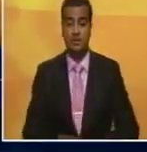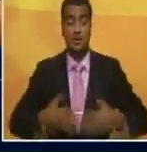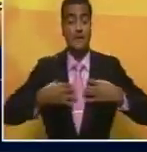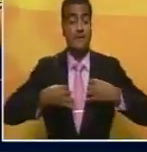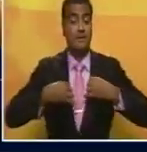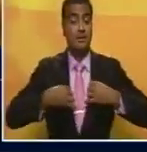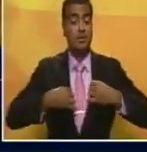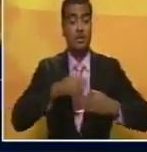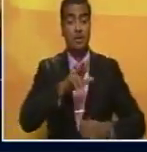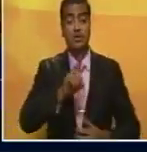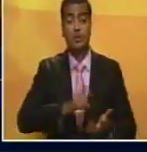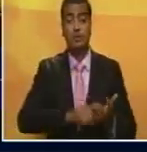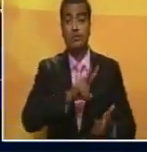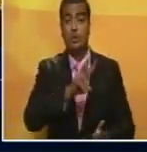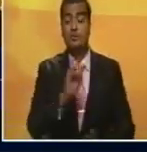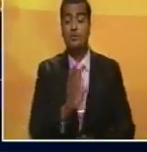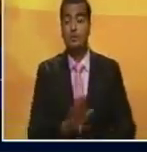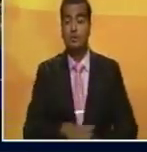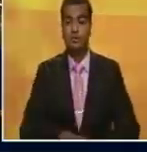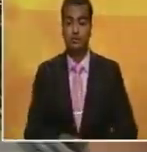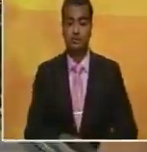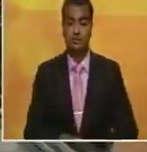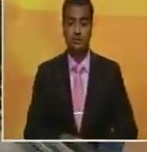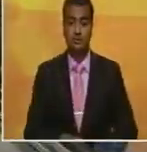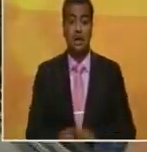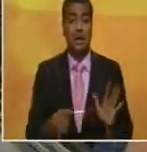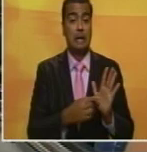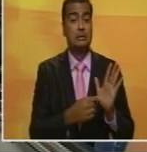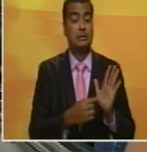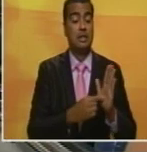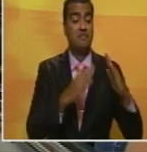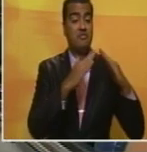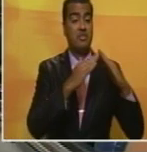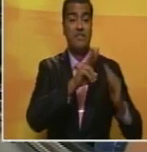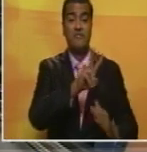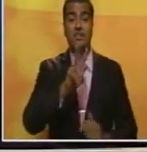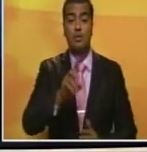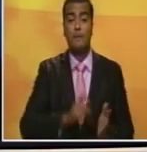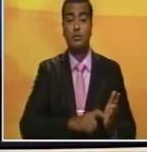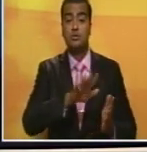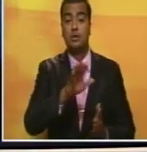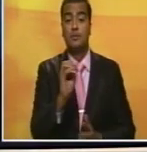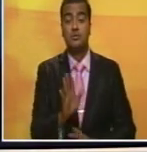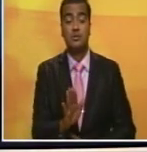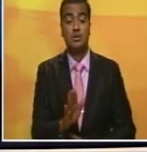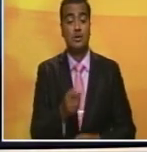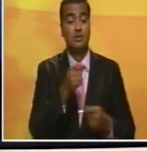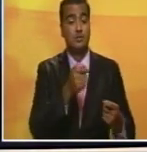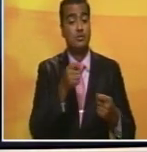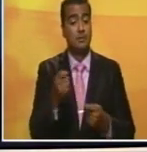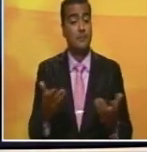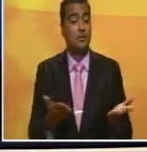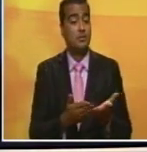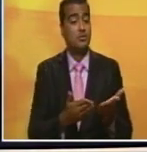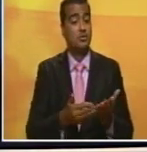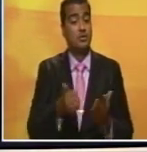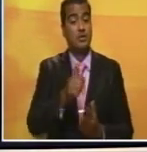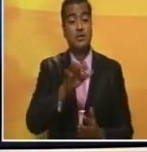calzado 31,2%, el alquiler de vivienda aumentó 22,5%, el costo de la educación